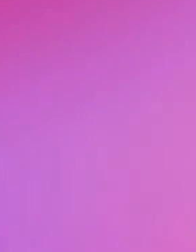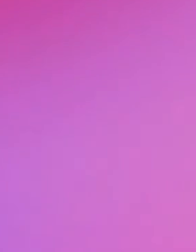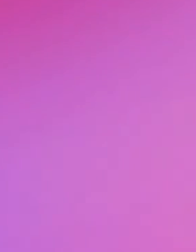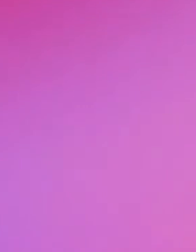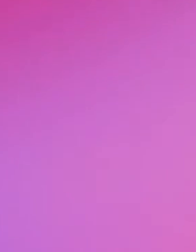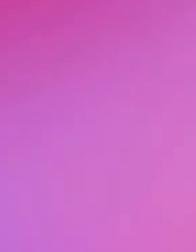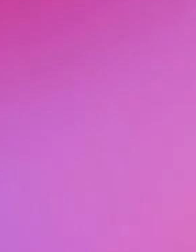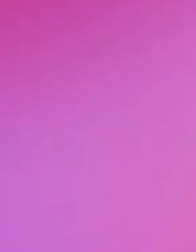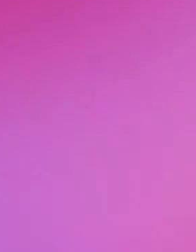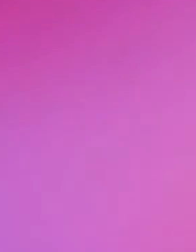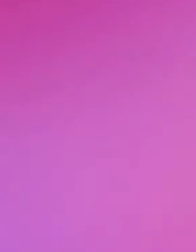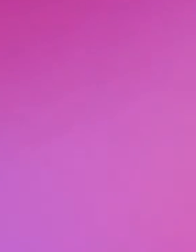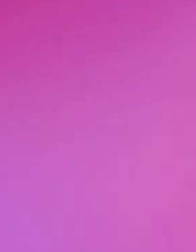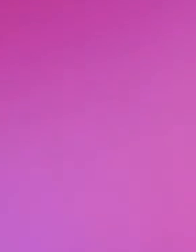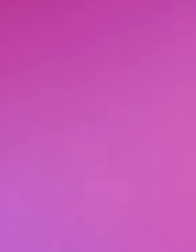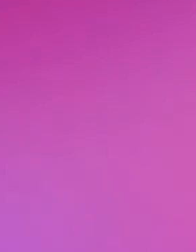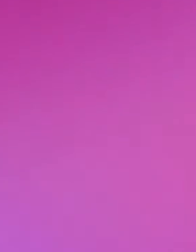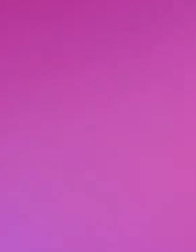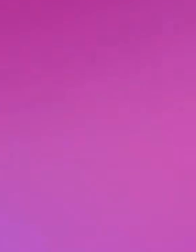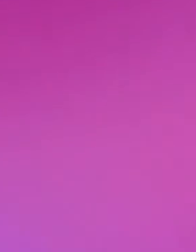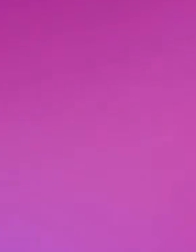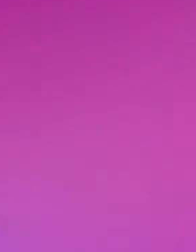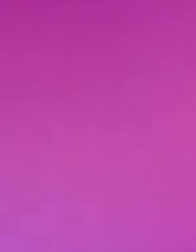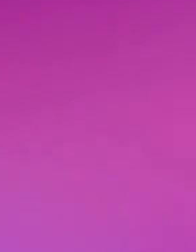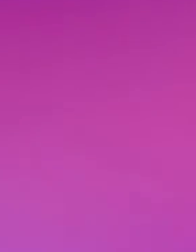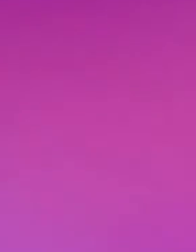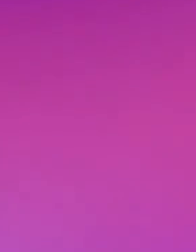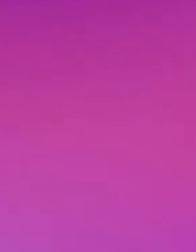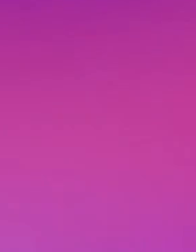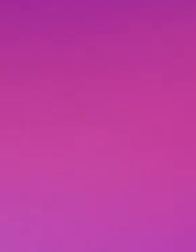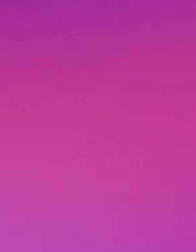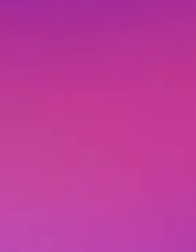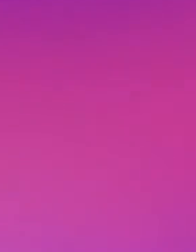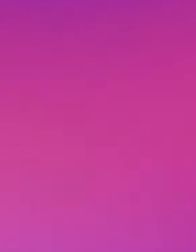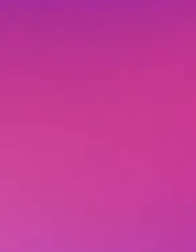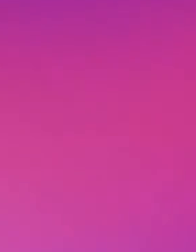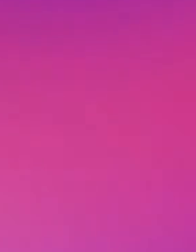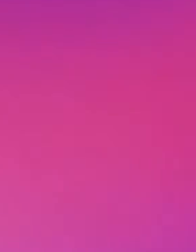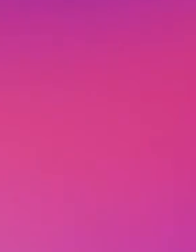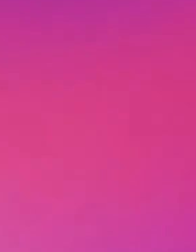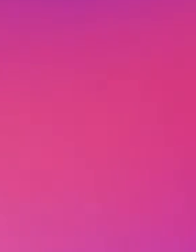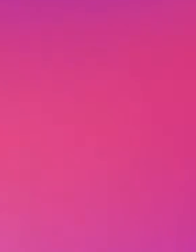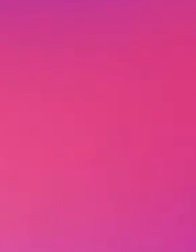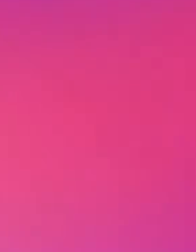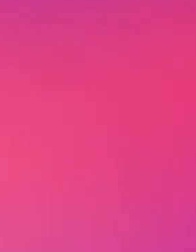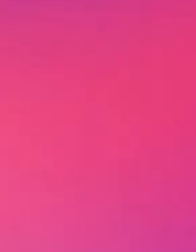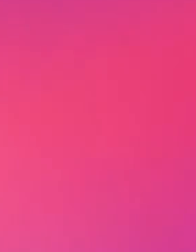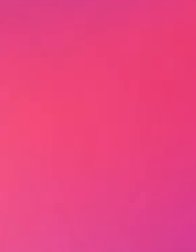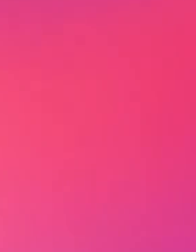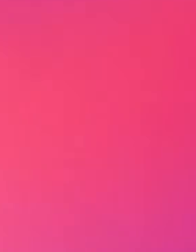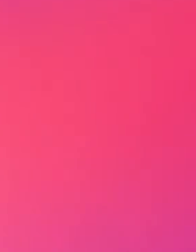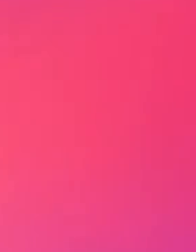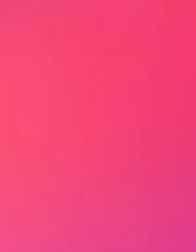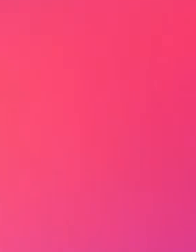libros de texto en versión digital, recuerda que los puedes encontrar en la página